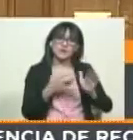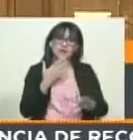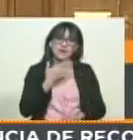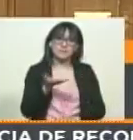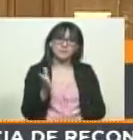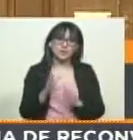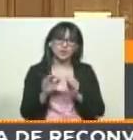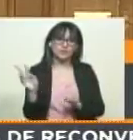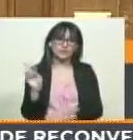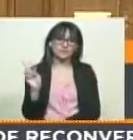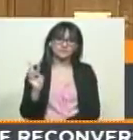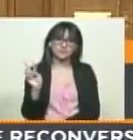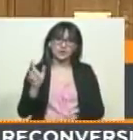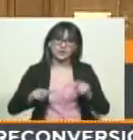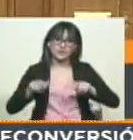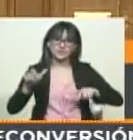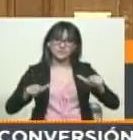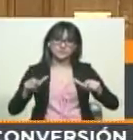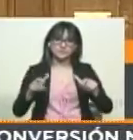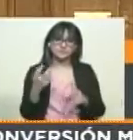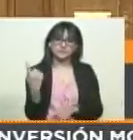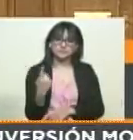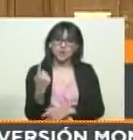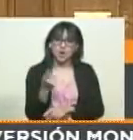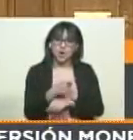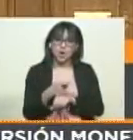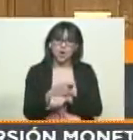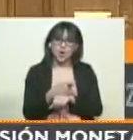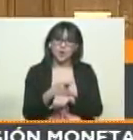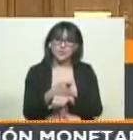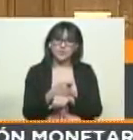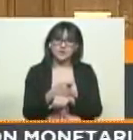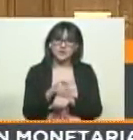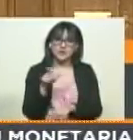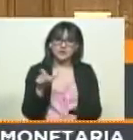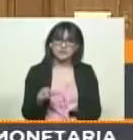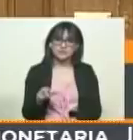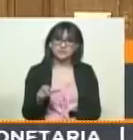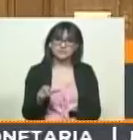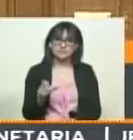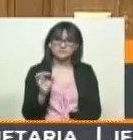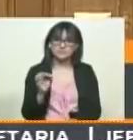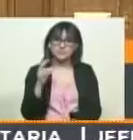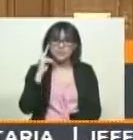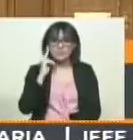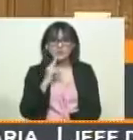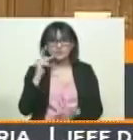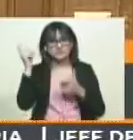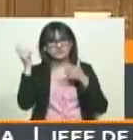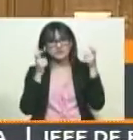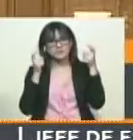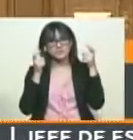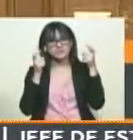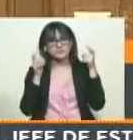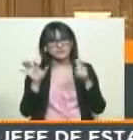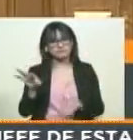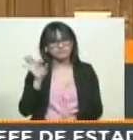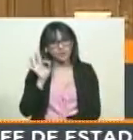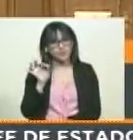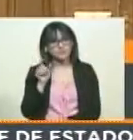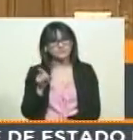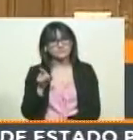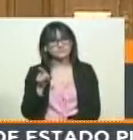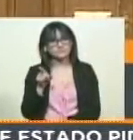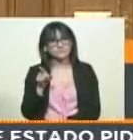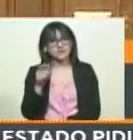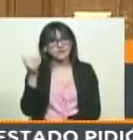los venezolanos. Solo un gobierno radicalmente bolivariano y chavista como el que se ha elegido puede